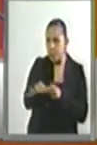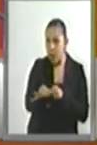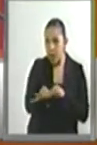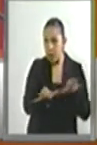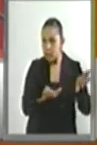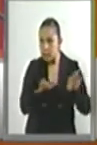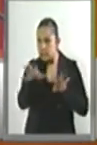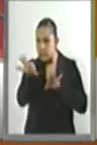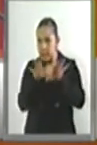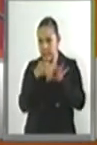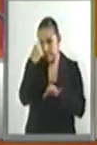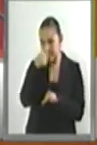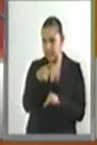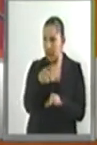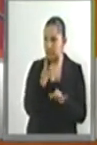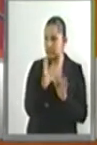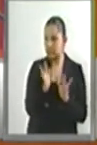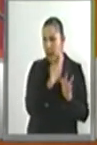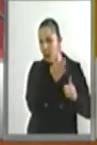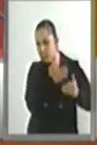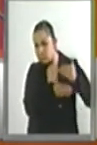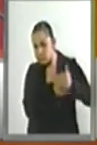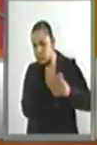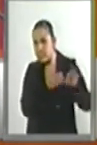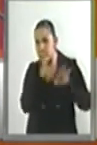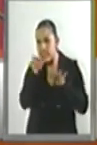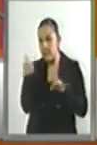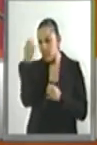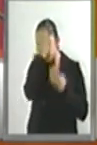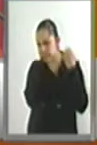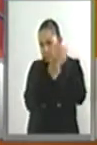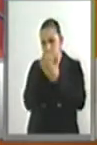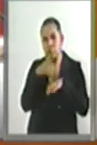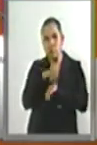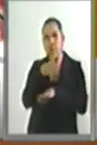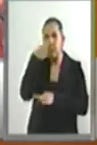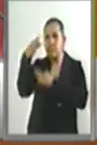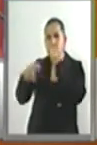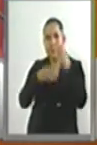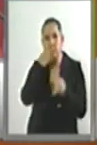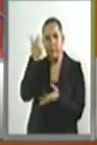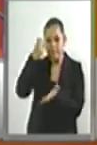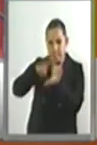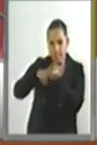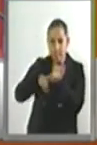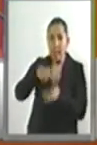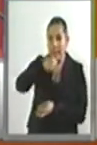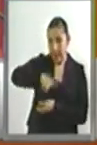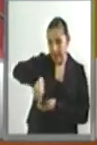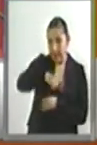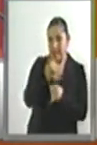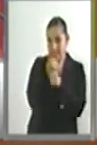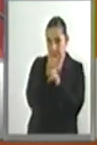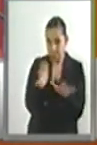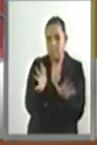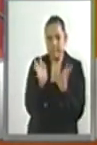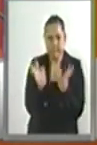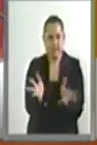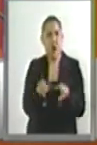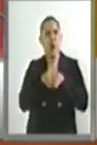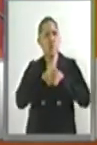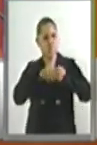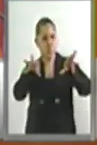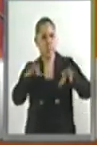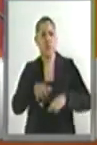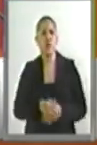las etapas generales del procedimiento de la subasta se encuentran como información pública. Pero